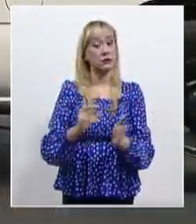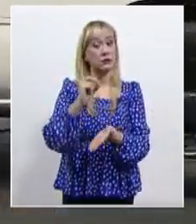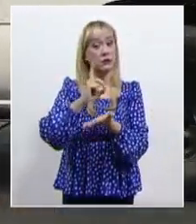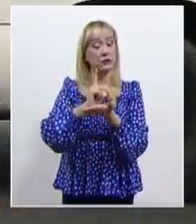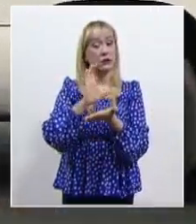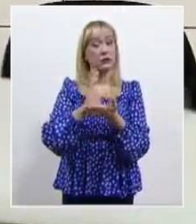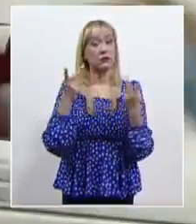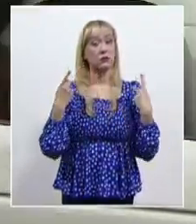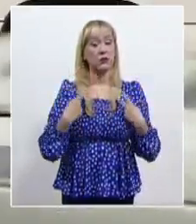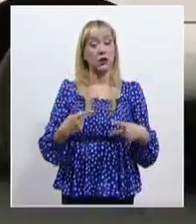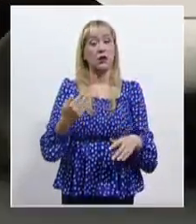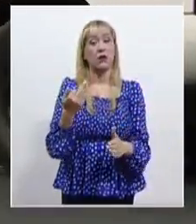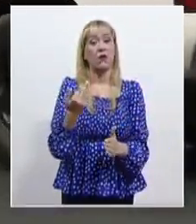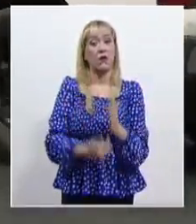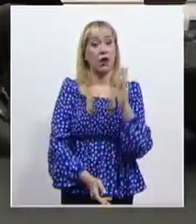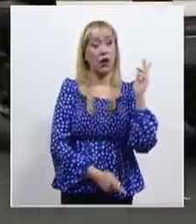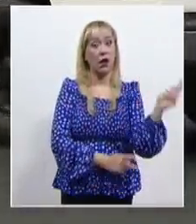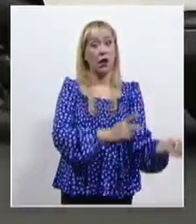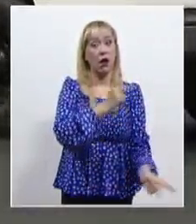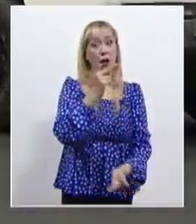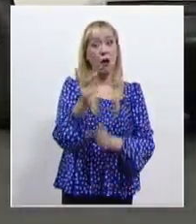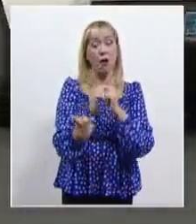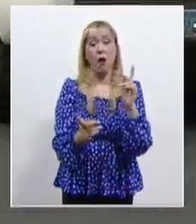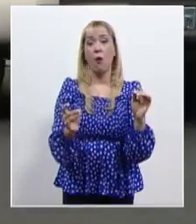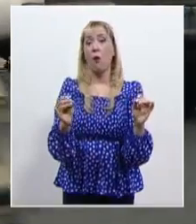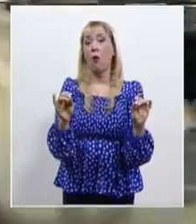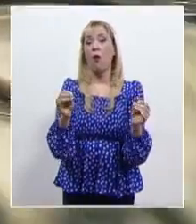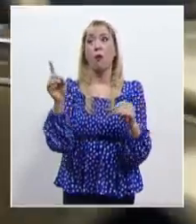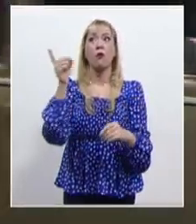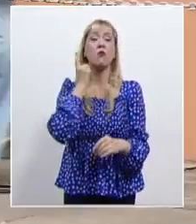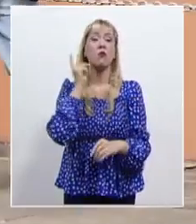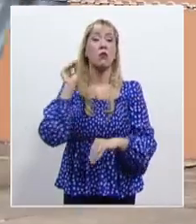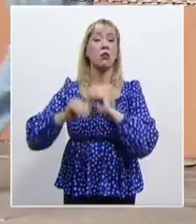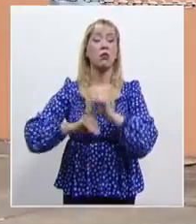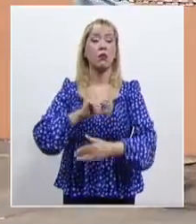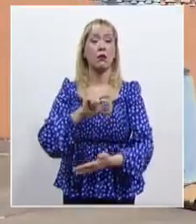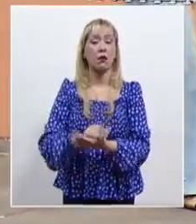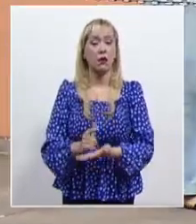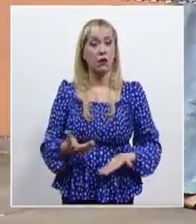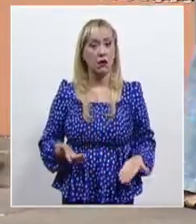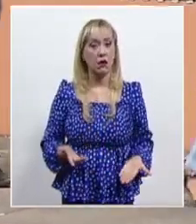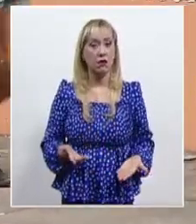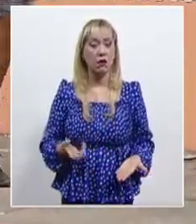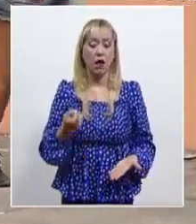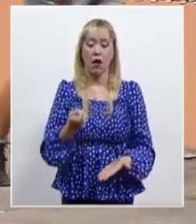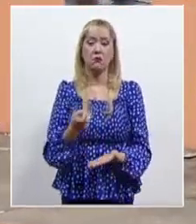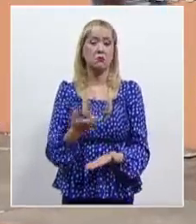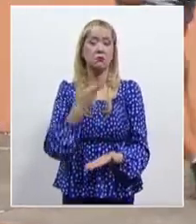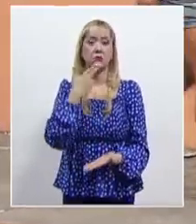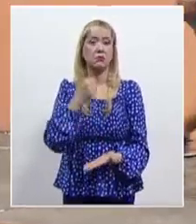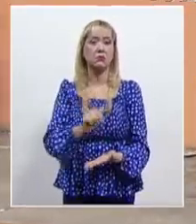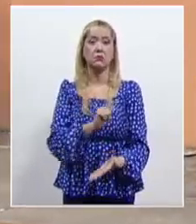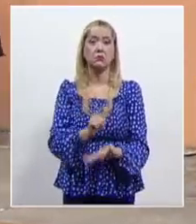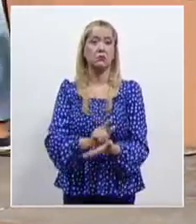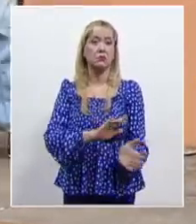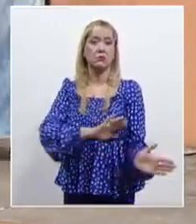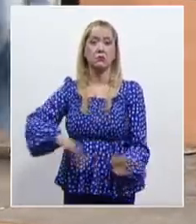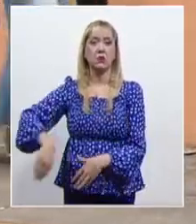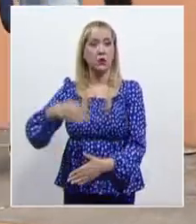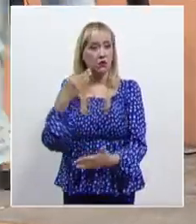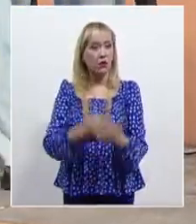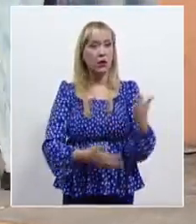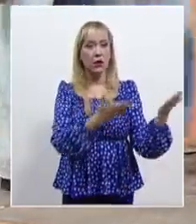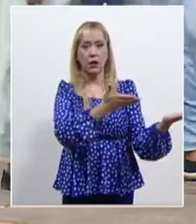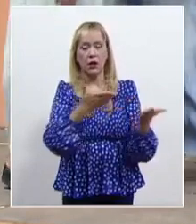la población, el legislador debió realizar una consulta previa, pues la falta de consulta implica no considerarlas en la definición de sus